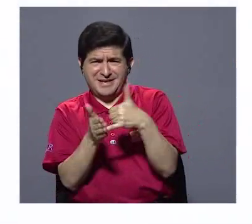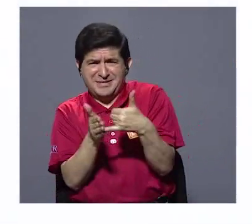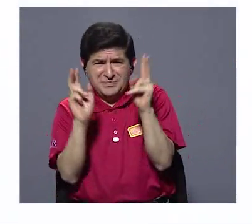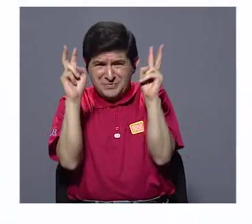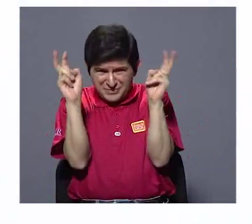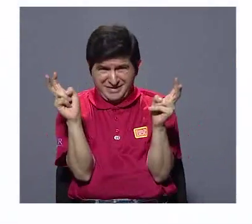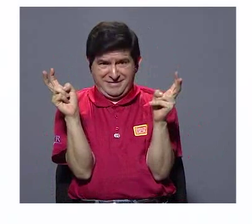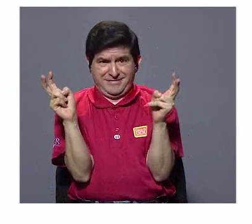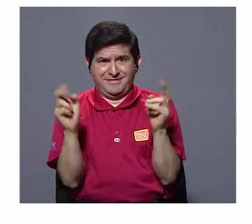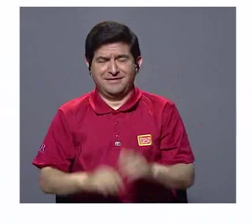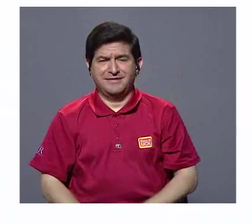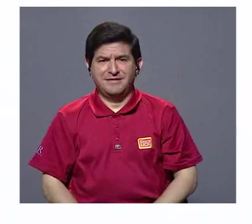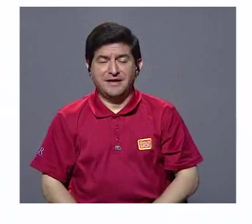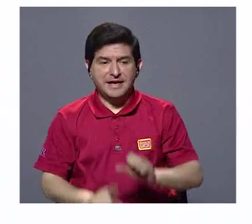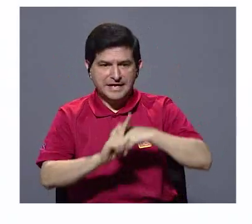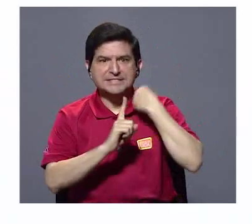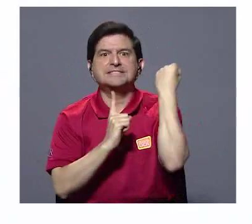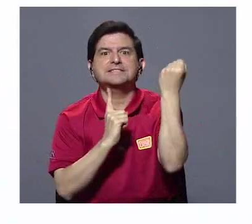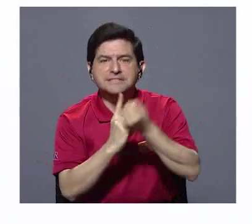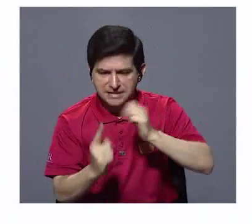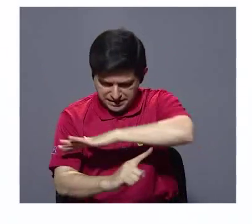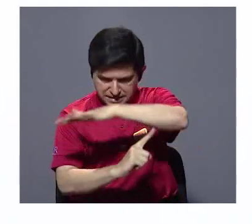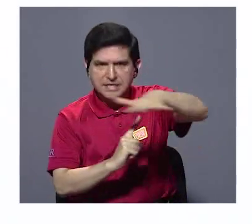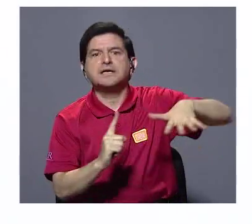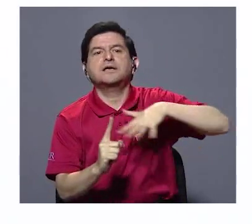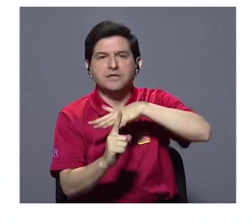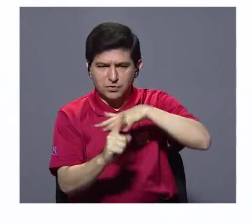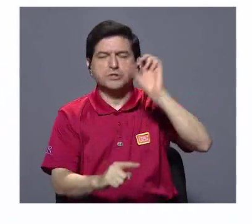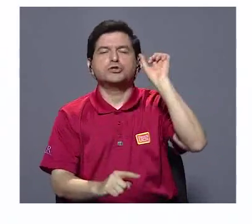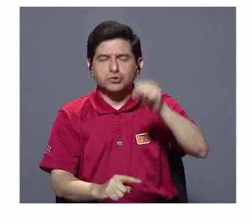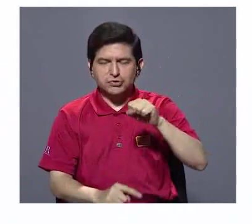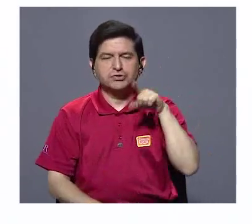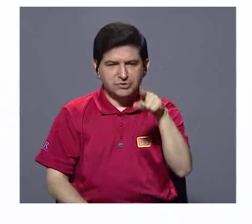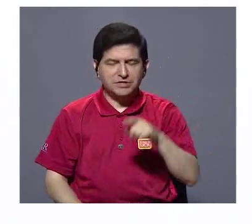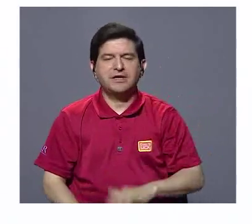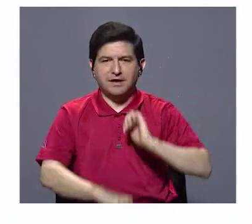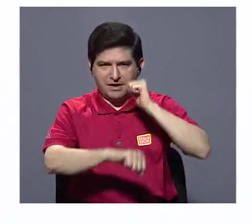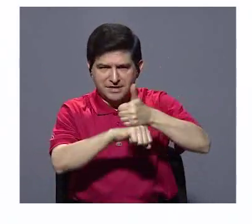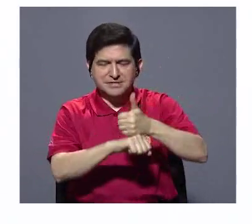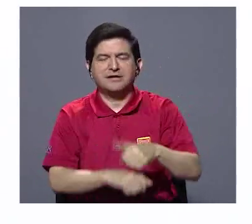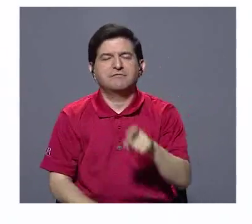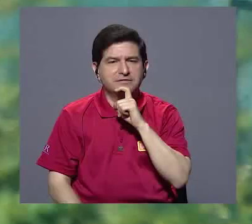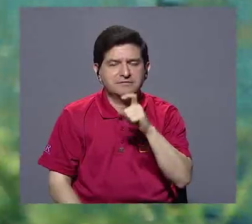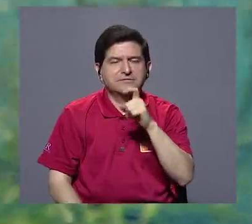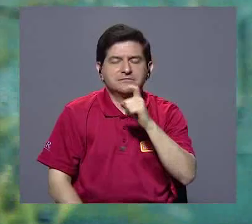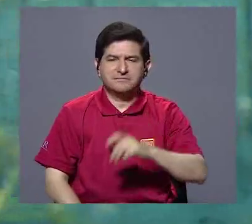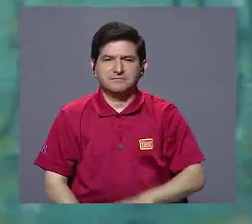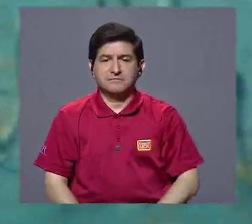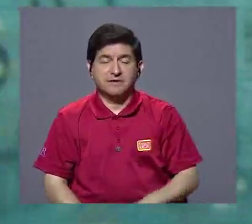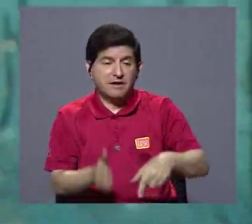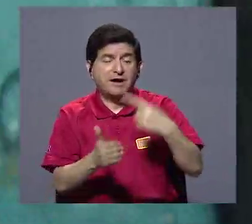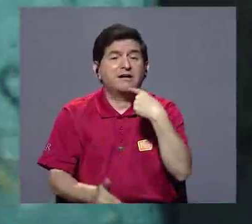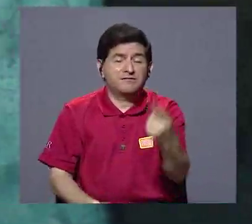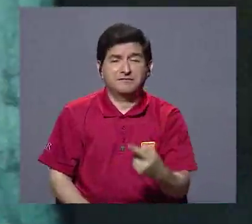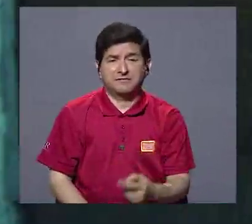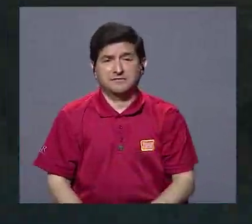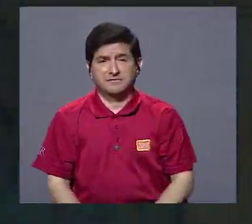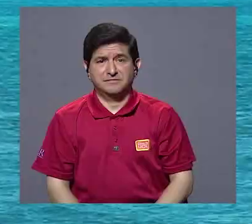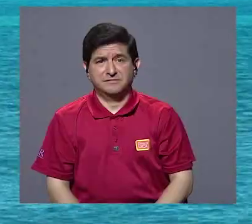vulnerable. Son las condiciones a su alrededor las que la ponen en una condición difícil, ¿verdad? Muchas veces decimos, es